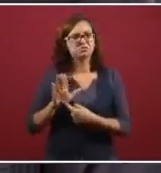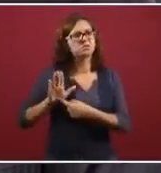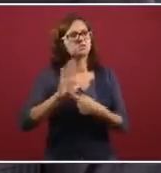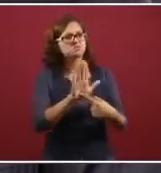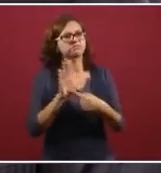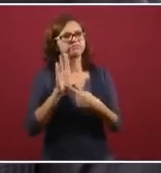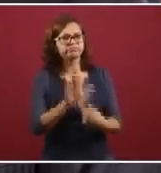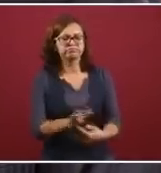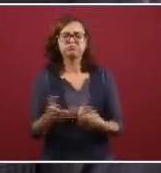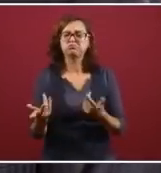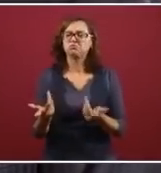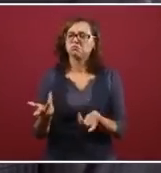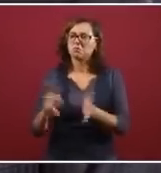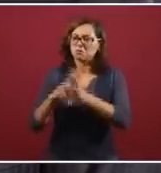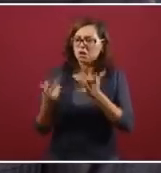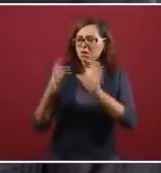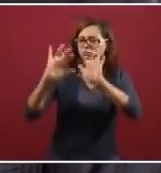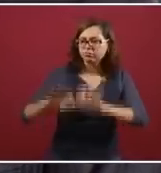articulistas,